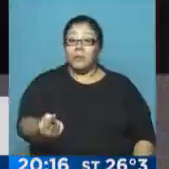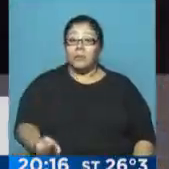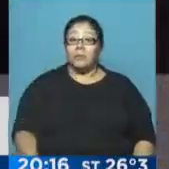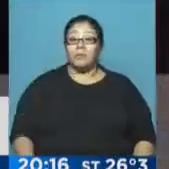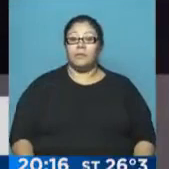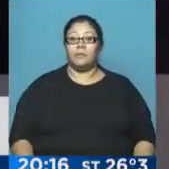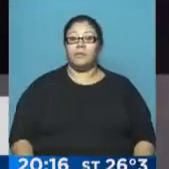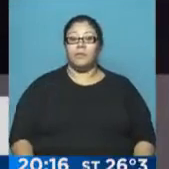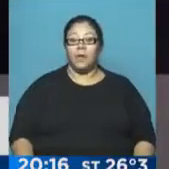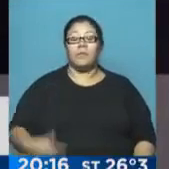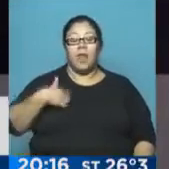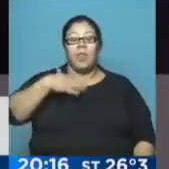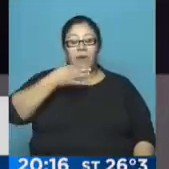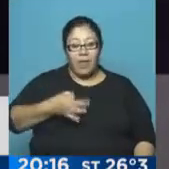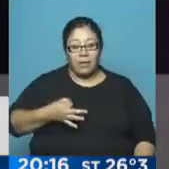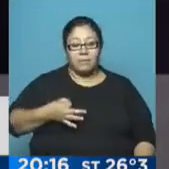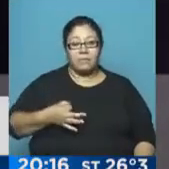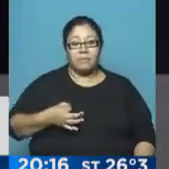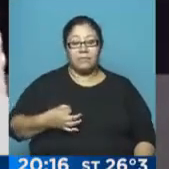lo digo con sinceridad porque